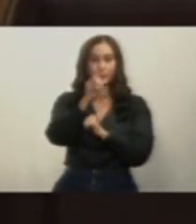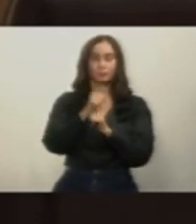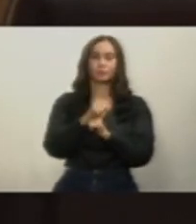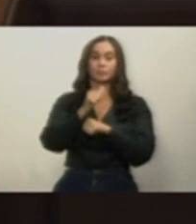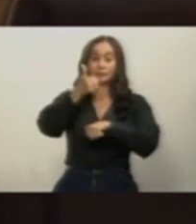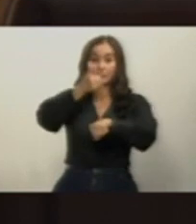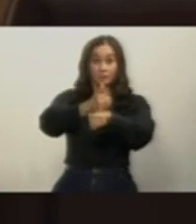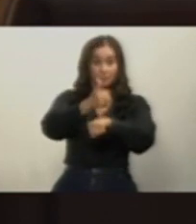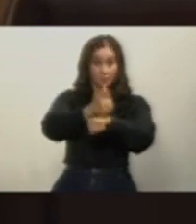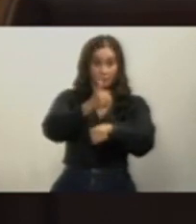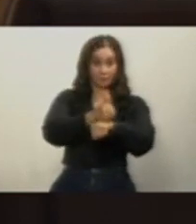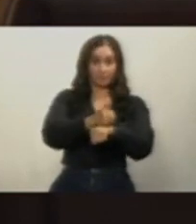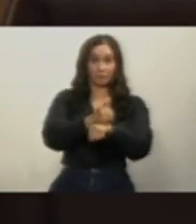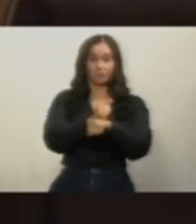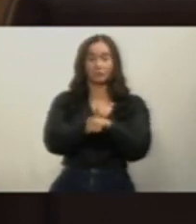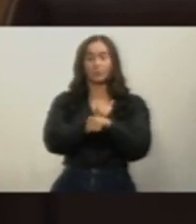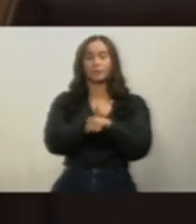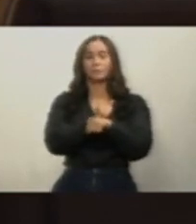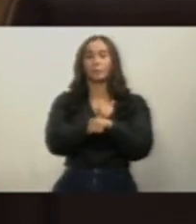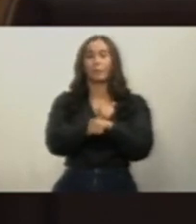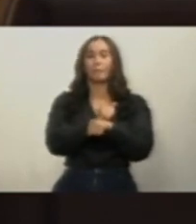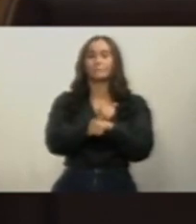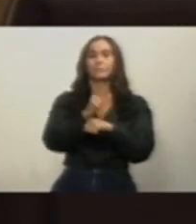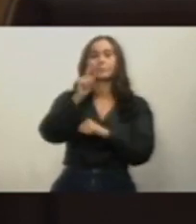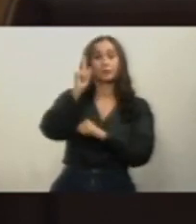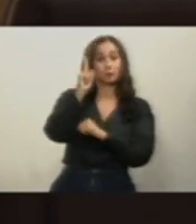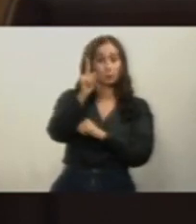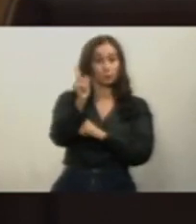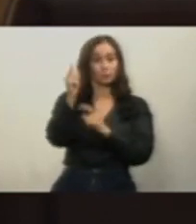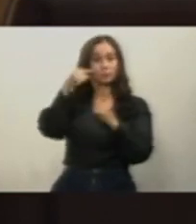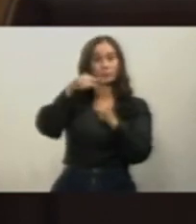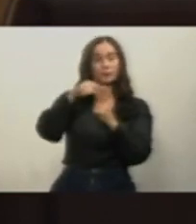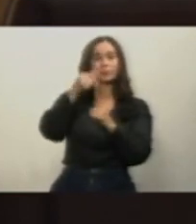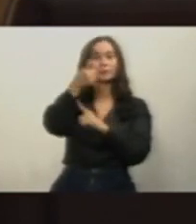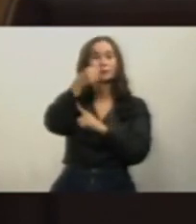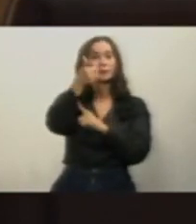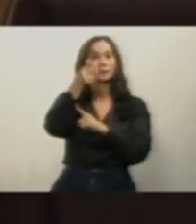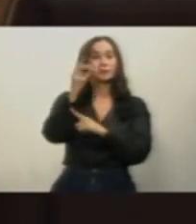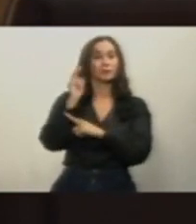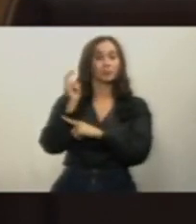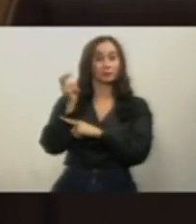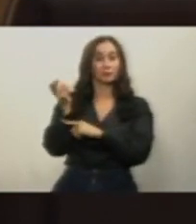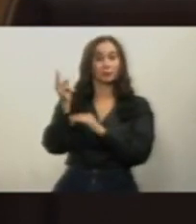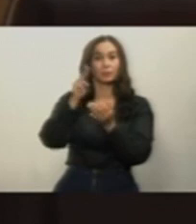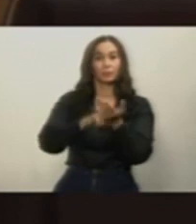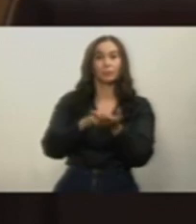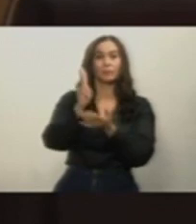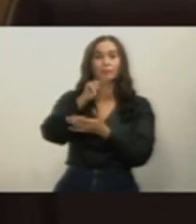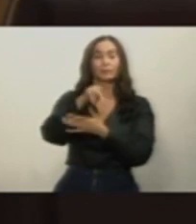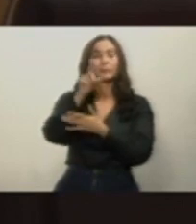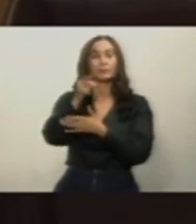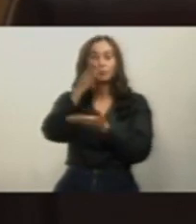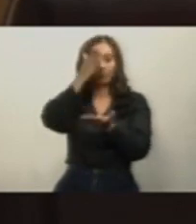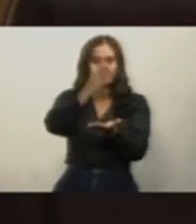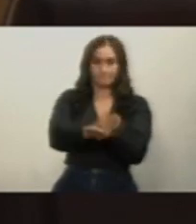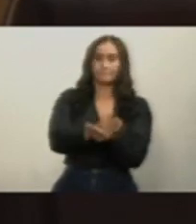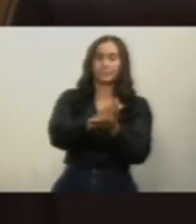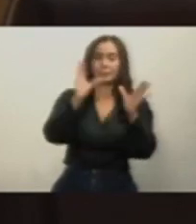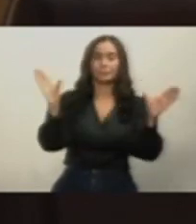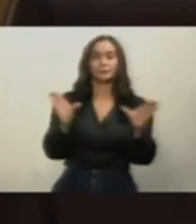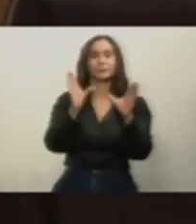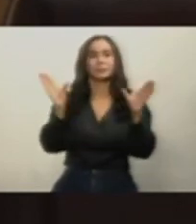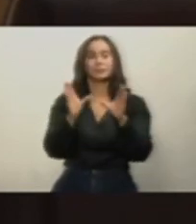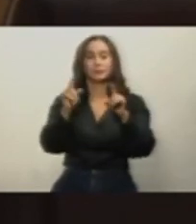establece que en el intervalo del 1 al 10 de enero del 2021 cesen las actividades de las